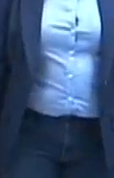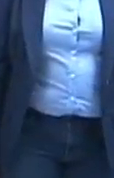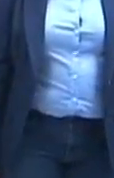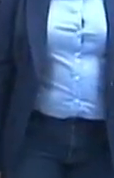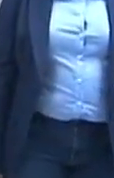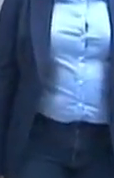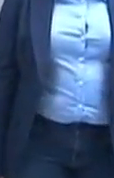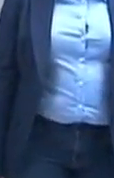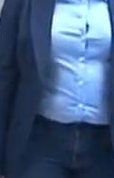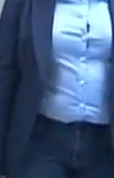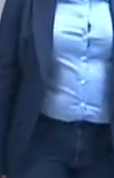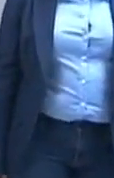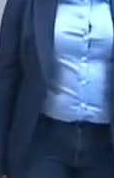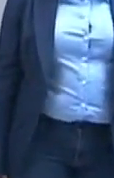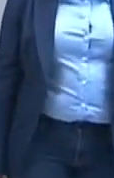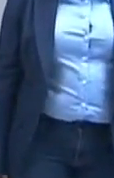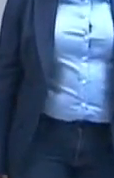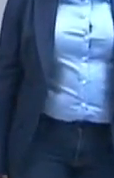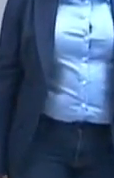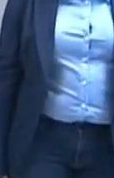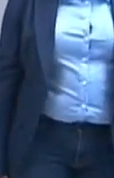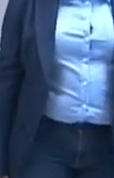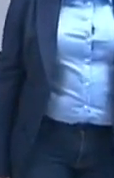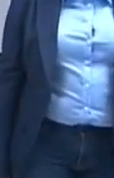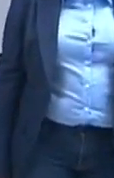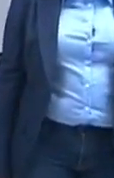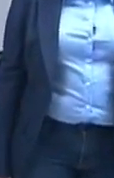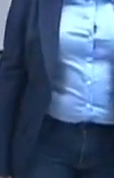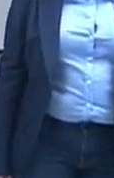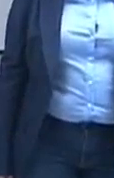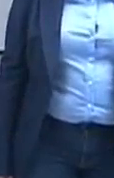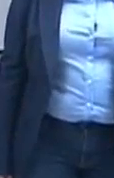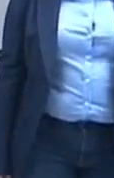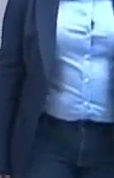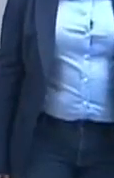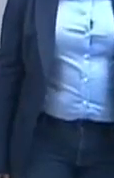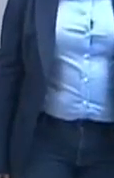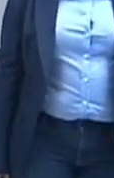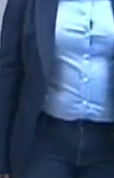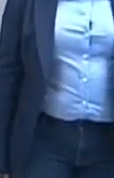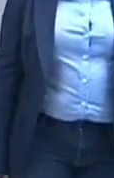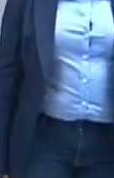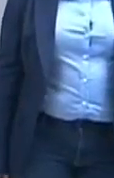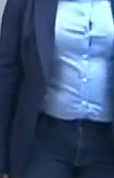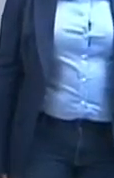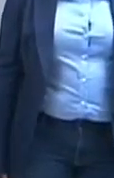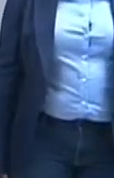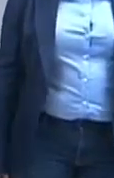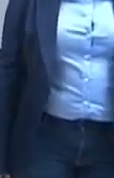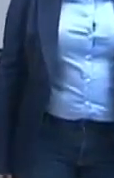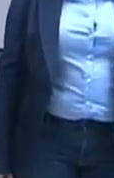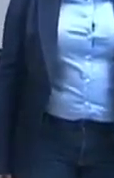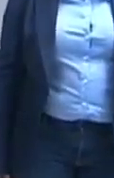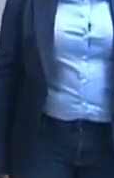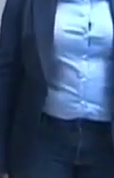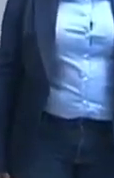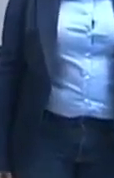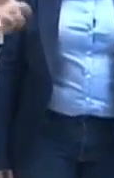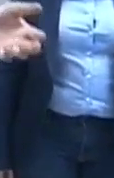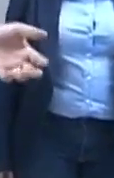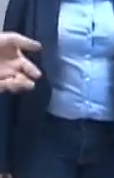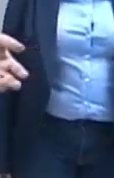la investigación para la búsqueda y la aplicación de soluciones a los problemas de la salud, de la vida, de